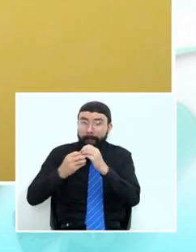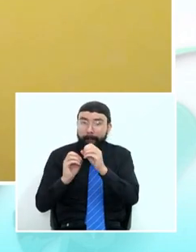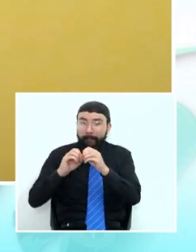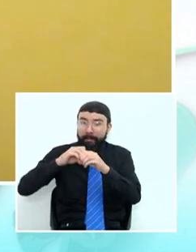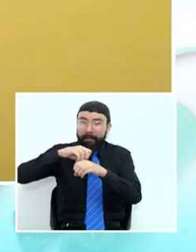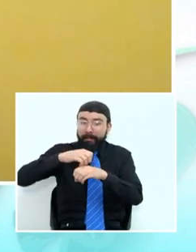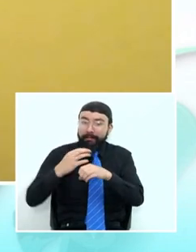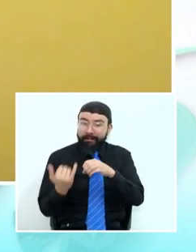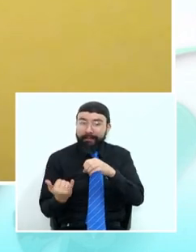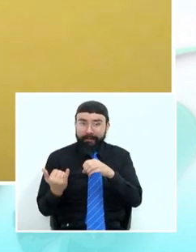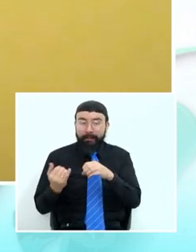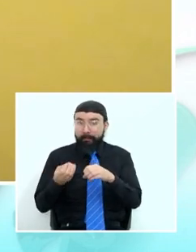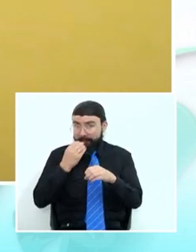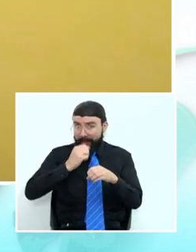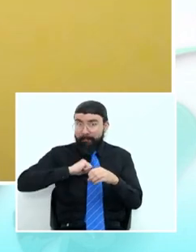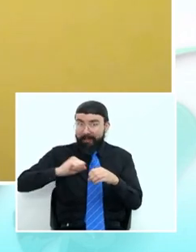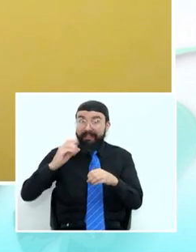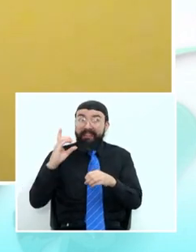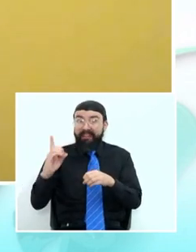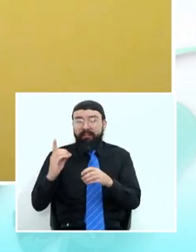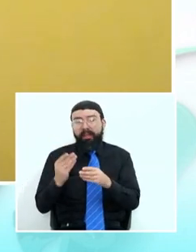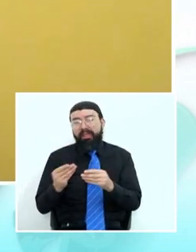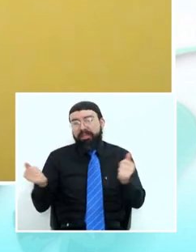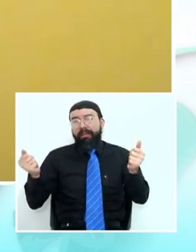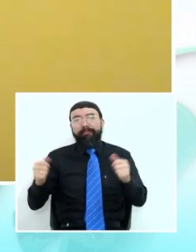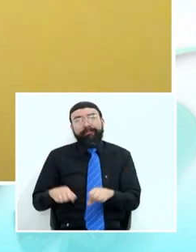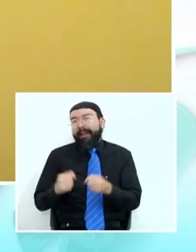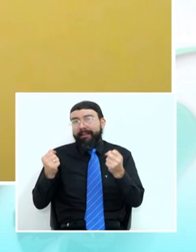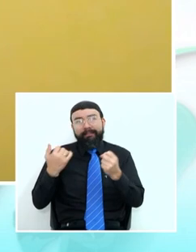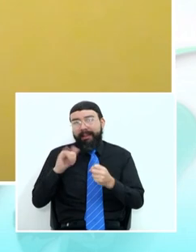de la vitamina D se quema y